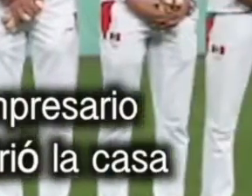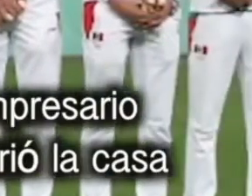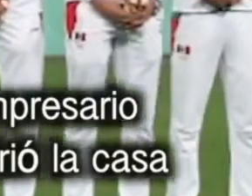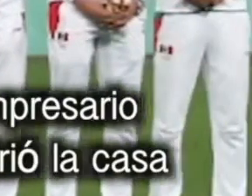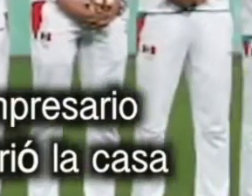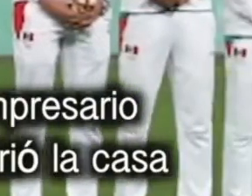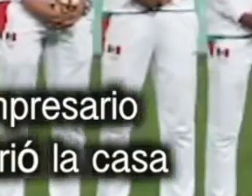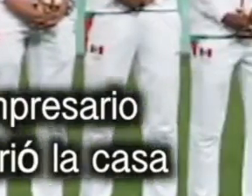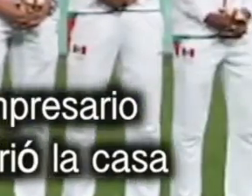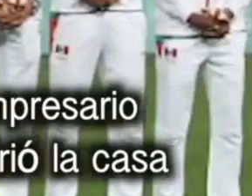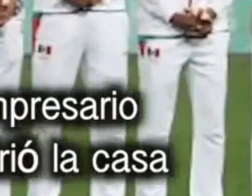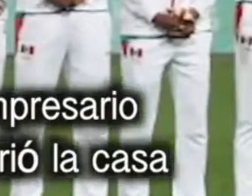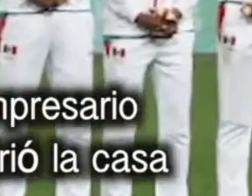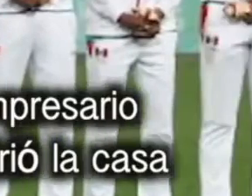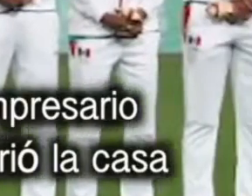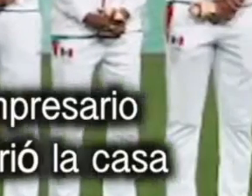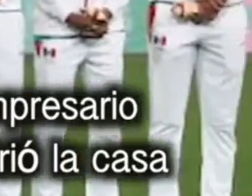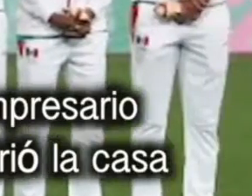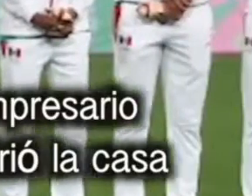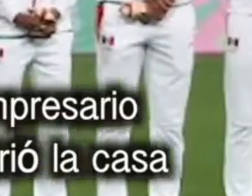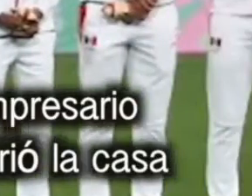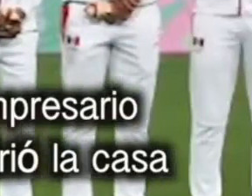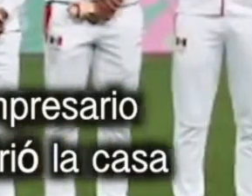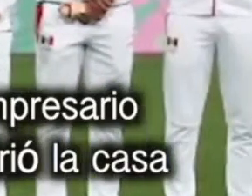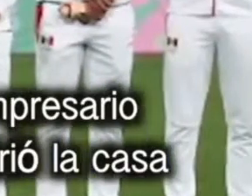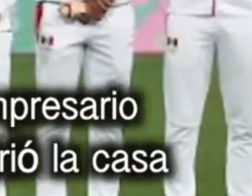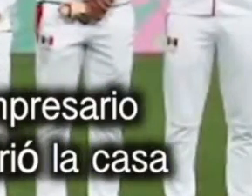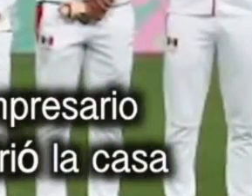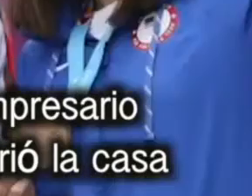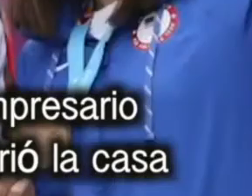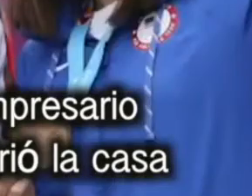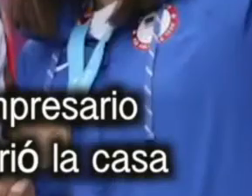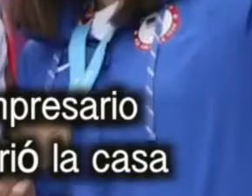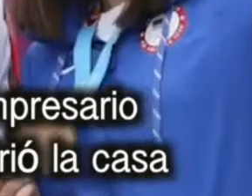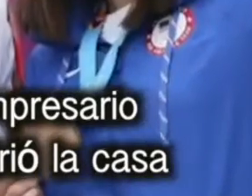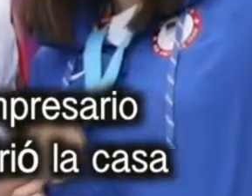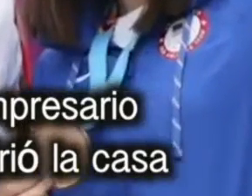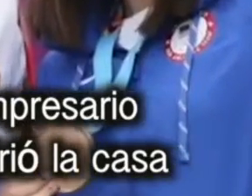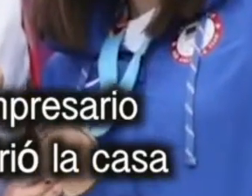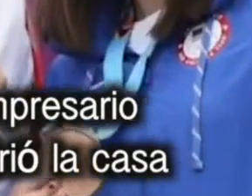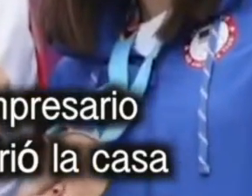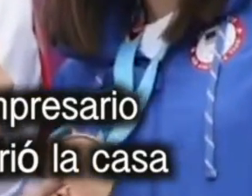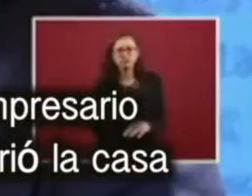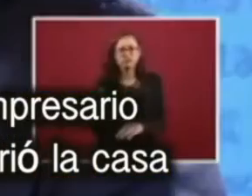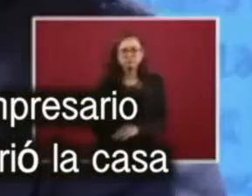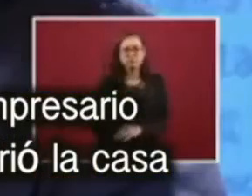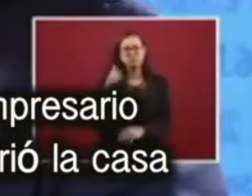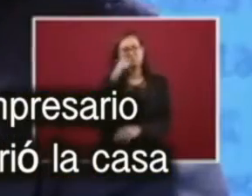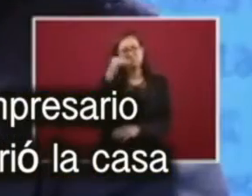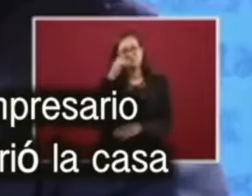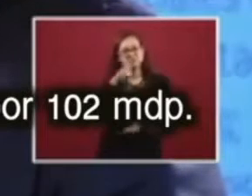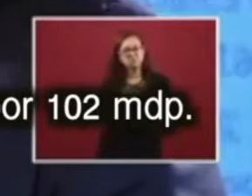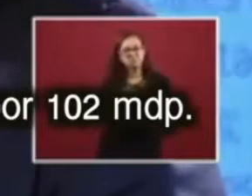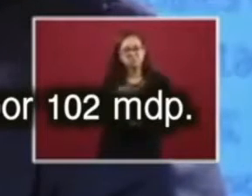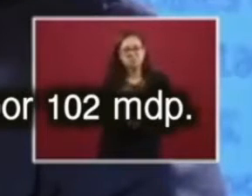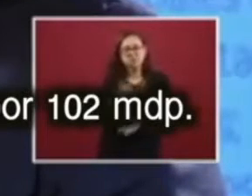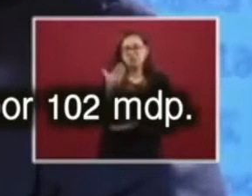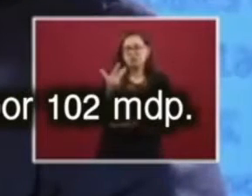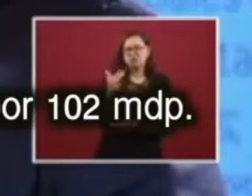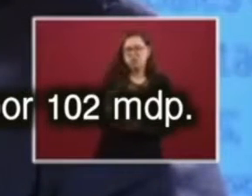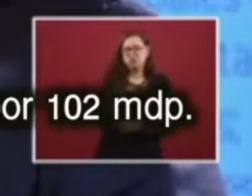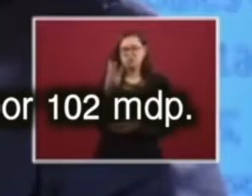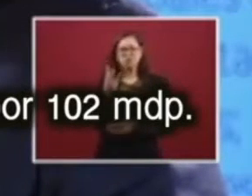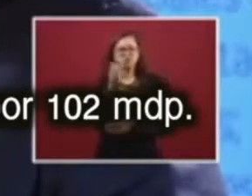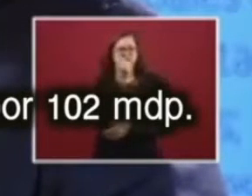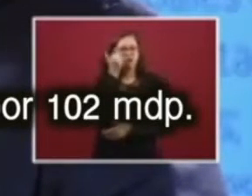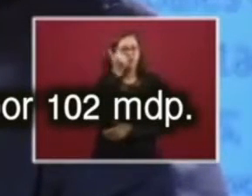Perú 2019. Fundación Butaca Enlace del empresario regiomontano Carlos Bremer fue quien adquirió la casa del